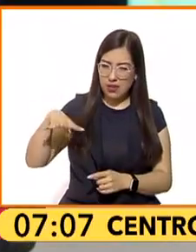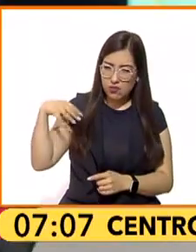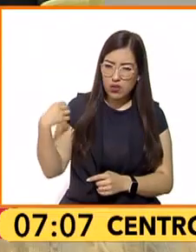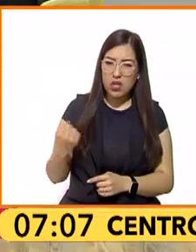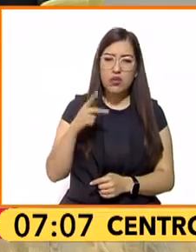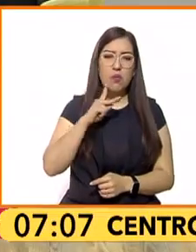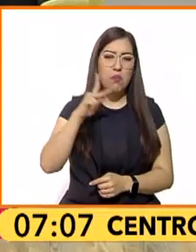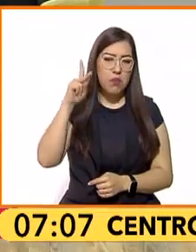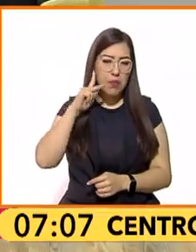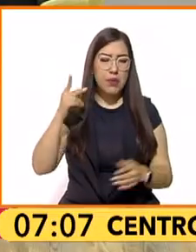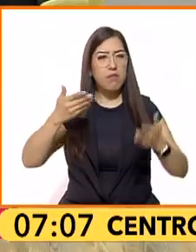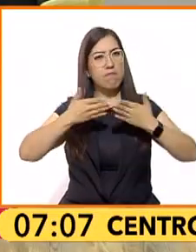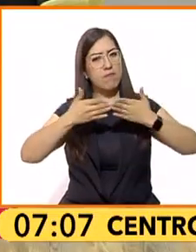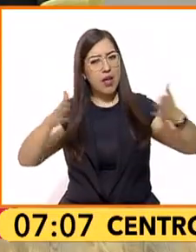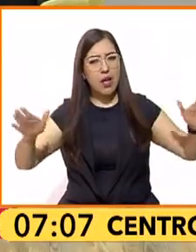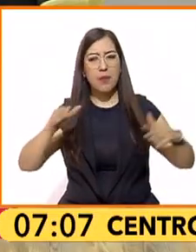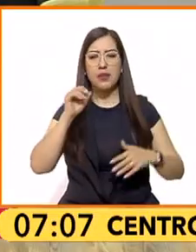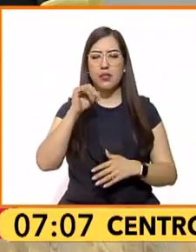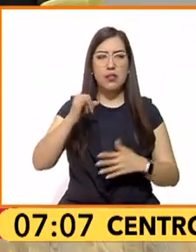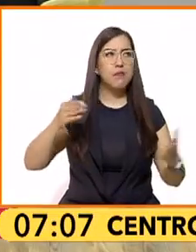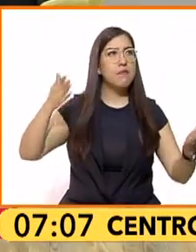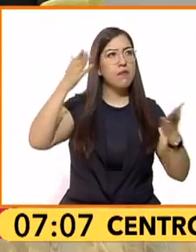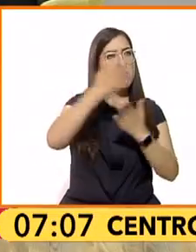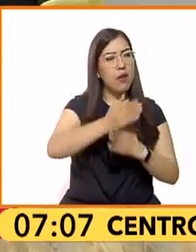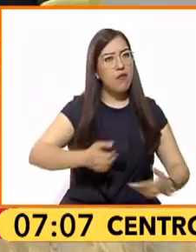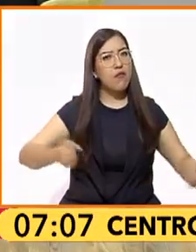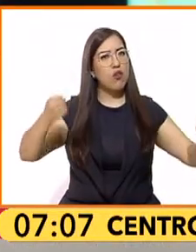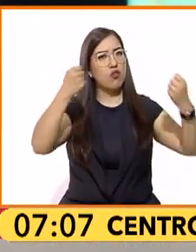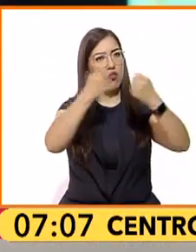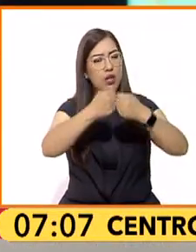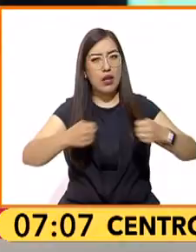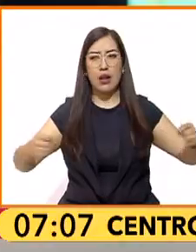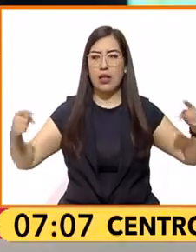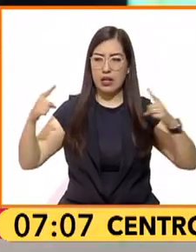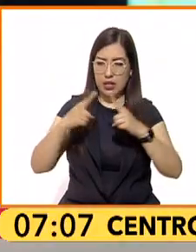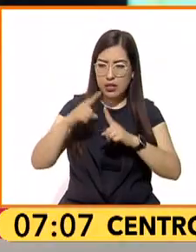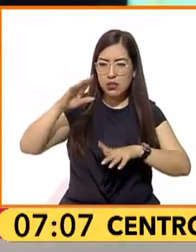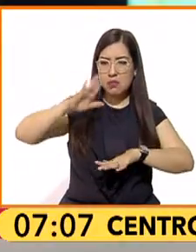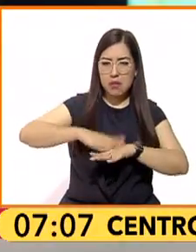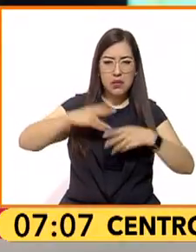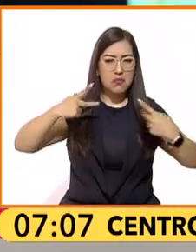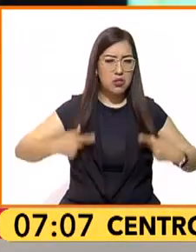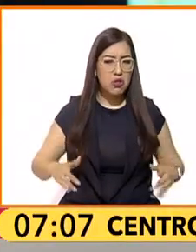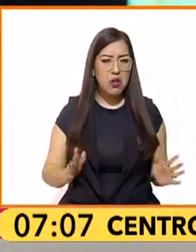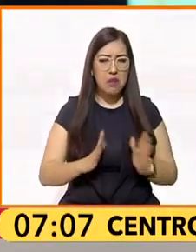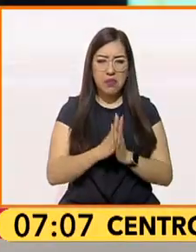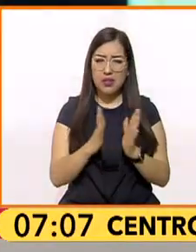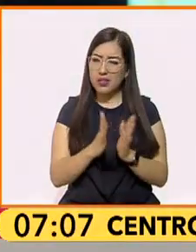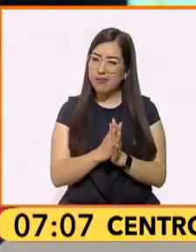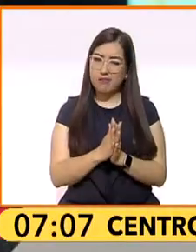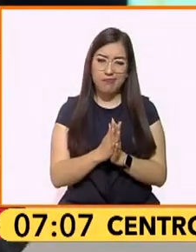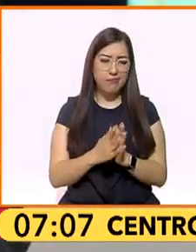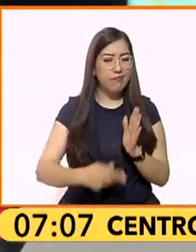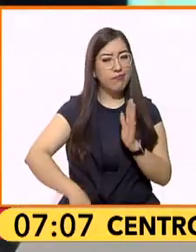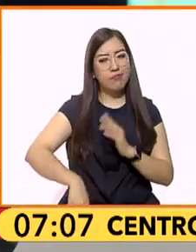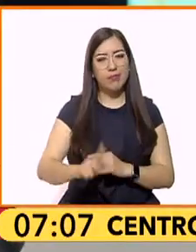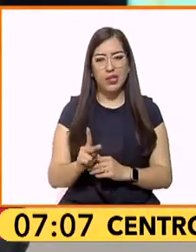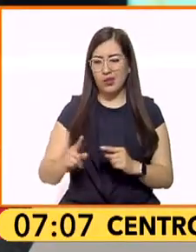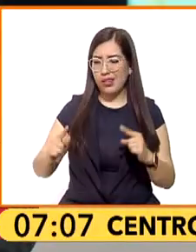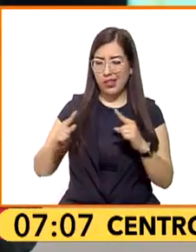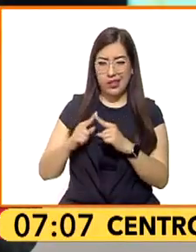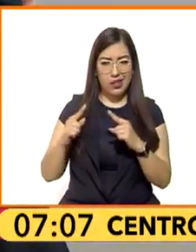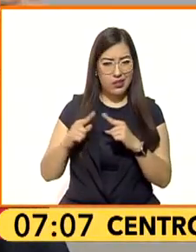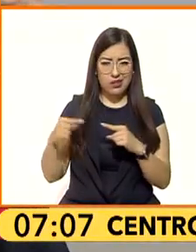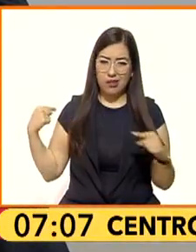de abrirse, de ir a las fronteras, de una Iglesia mucho más participativa, etcétera, la verdad es que la Iglesia viene